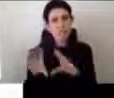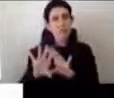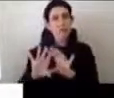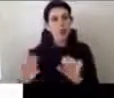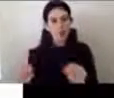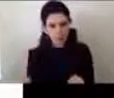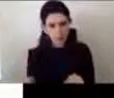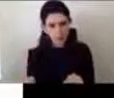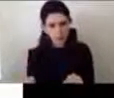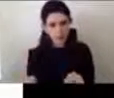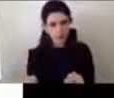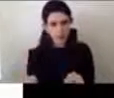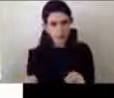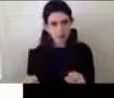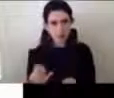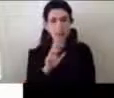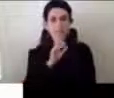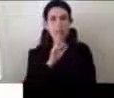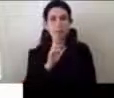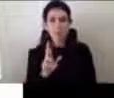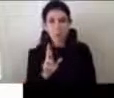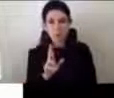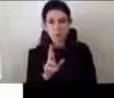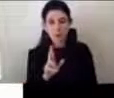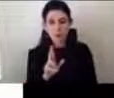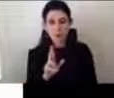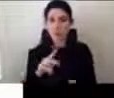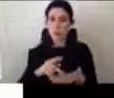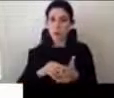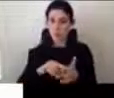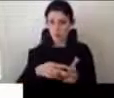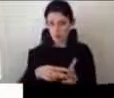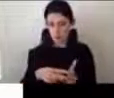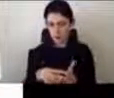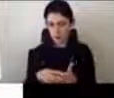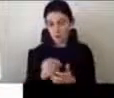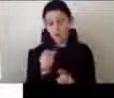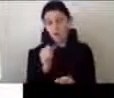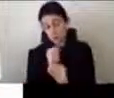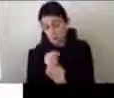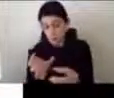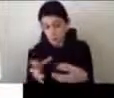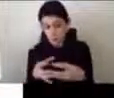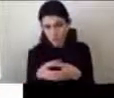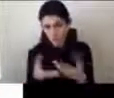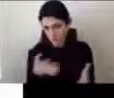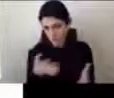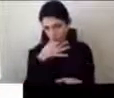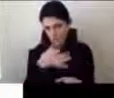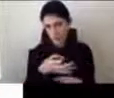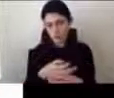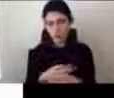alguna respuesta a algún problema. Como decía, trabajar en equipo.